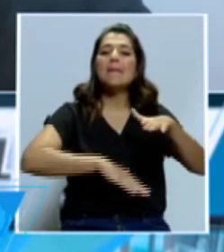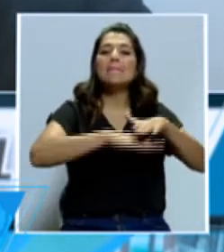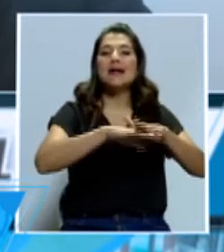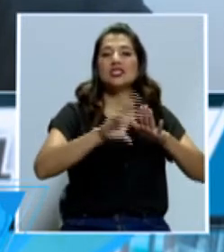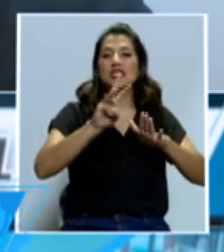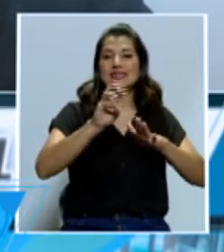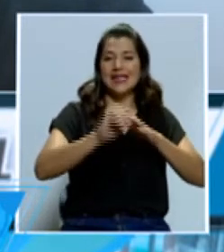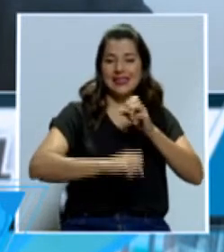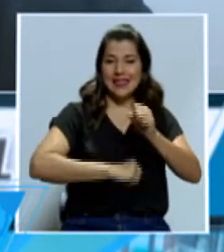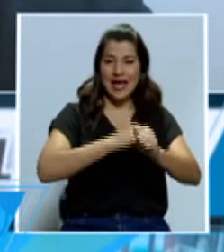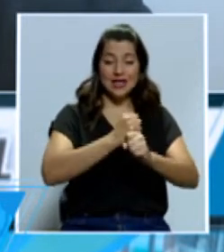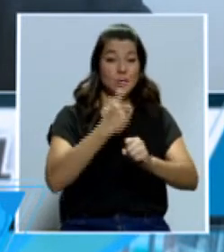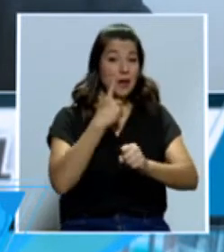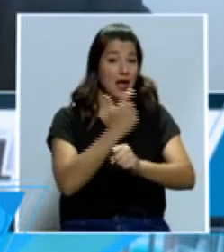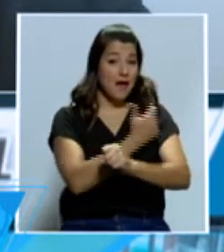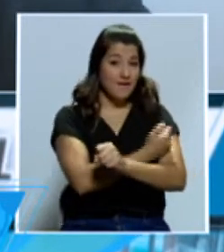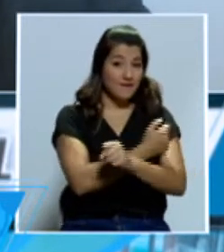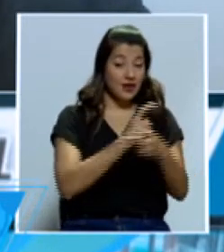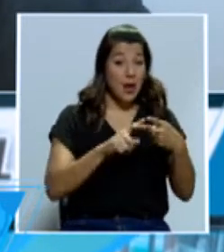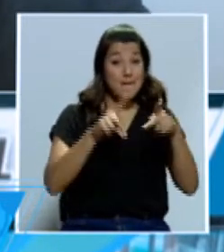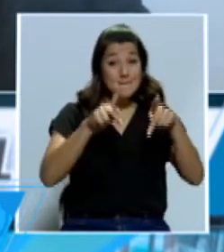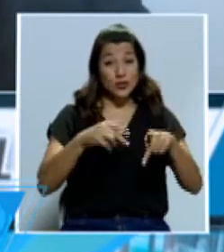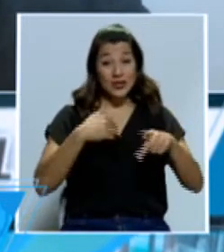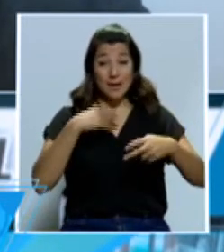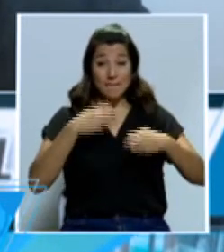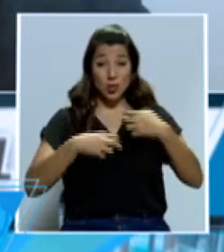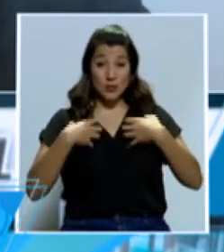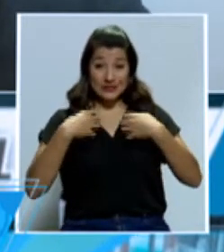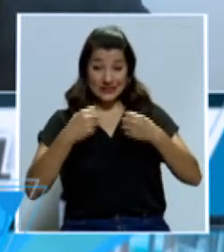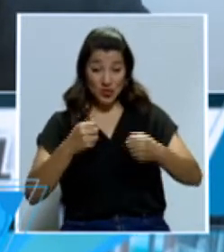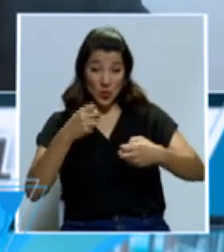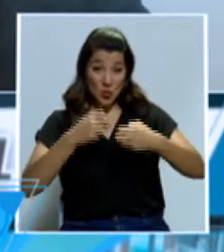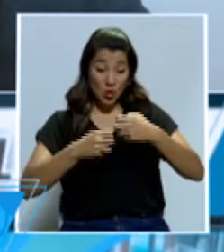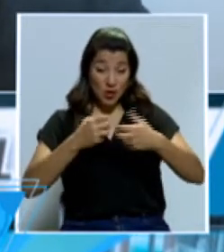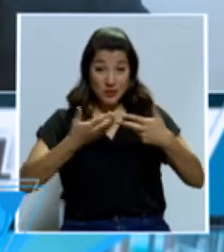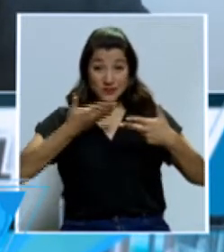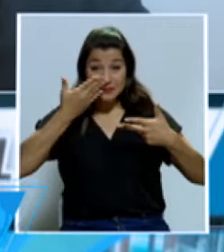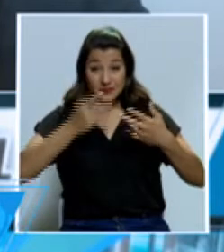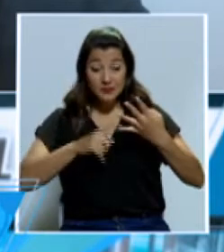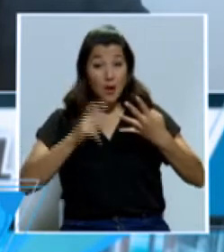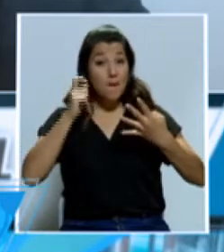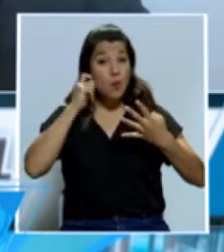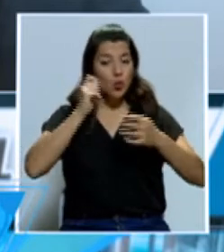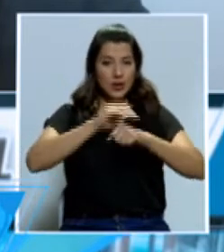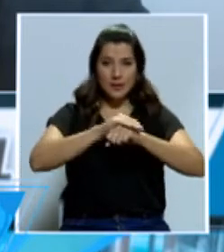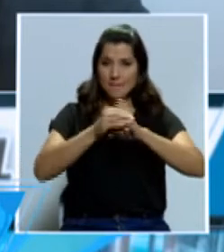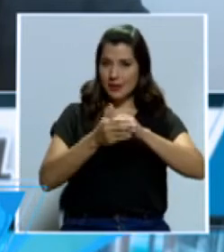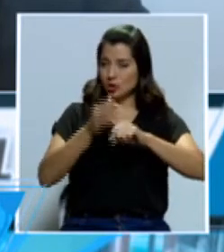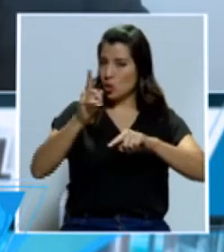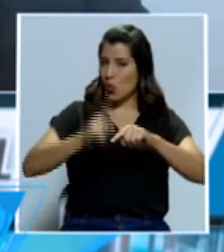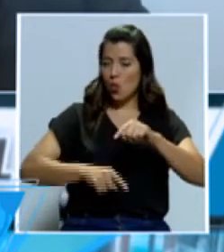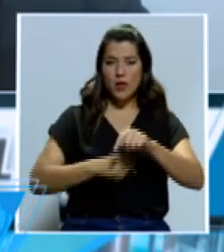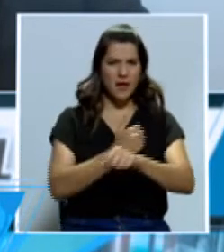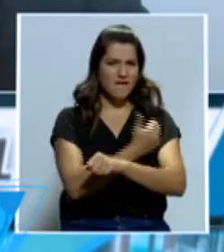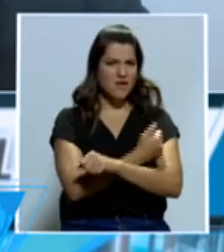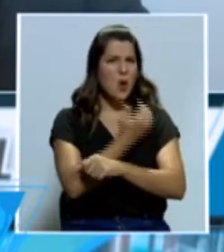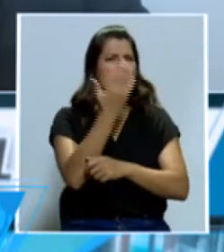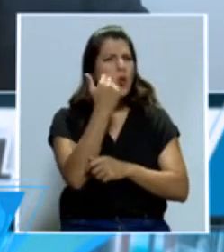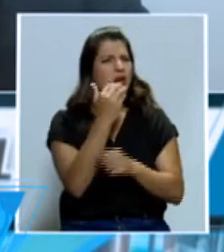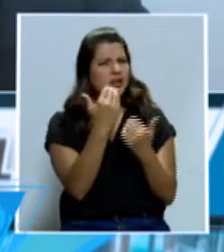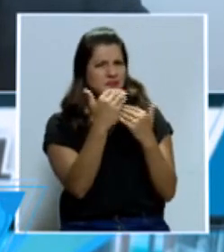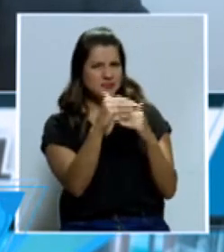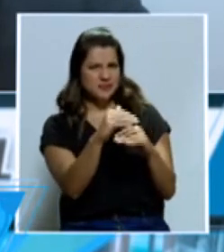salud y problemas respiratorios, así como también las mujeres embarazadas, no podrán vacunarse. ¿Por qué se hacen estas restricciones,